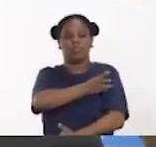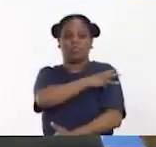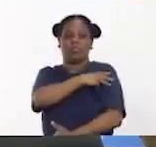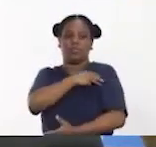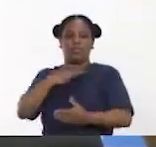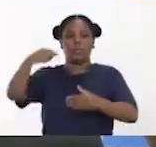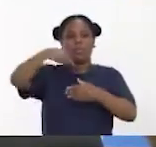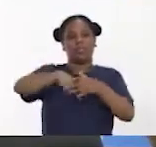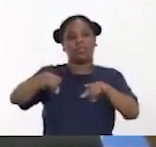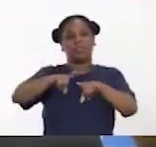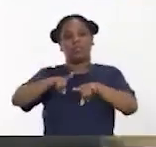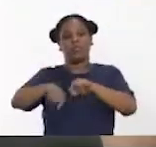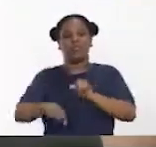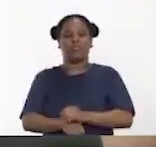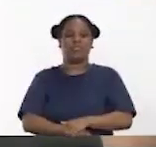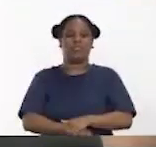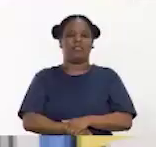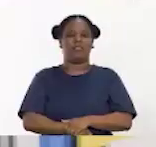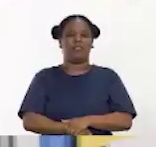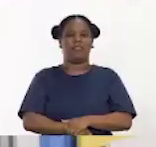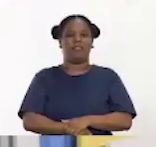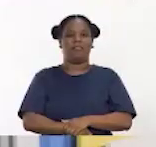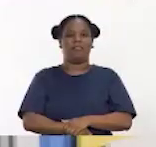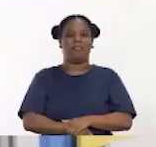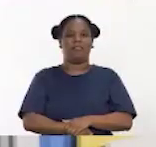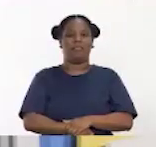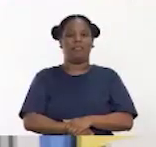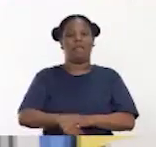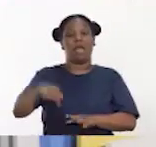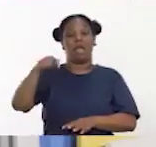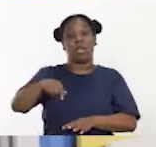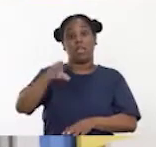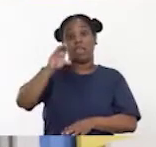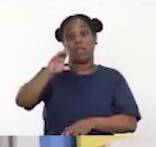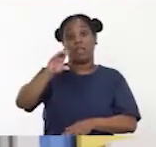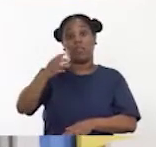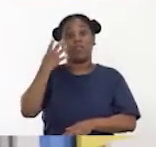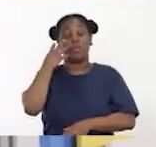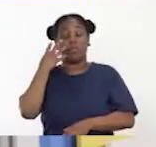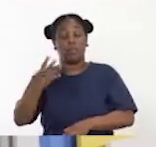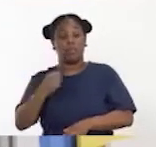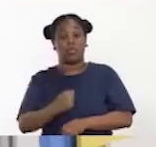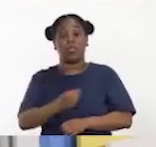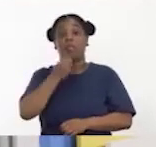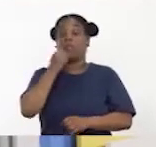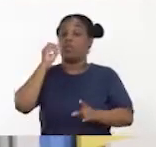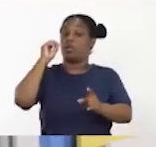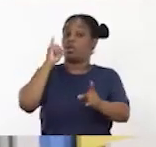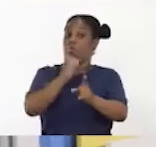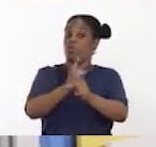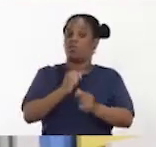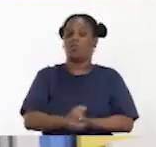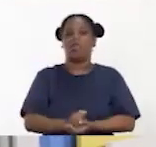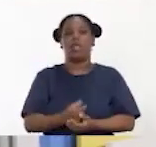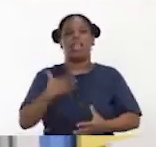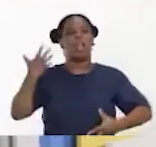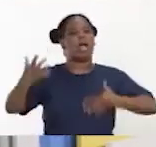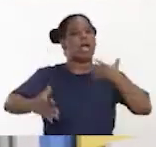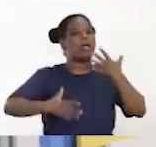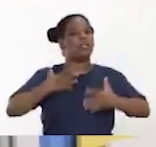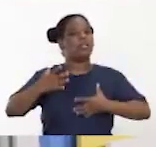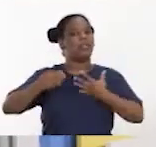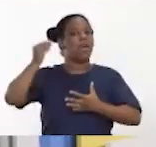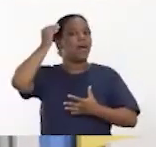ingreso. Aquí la bibliografía fundamental también la pueden encontrar en